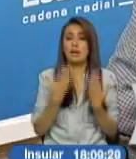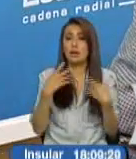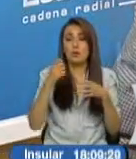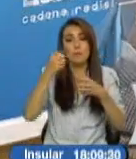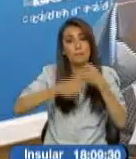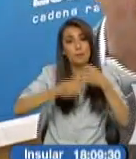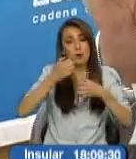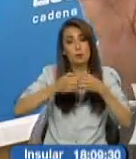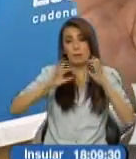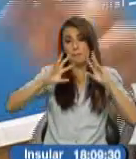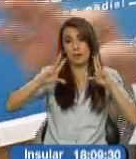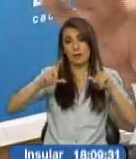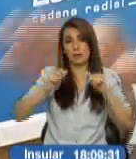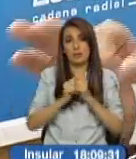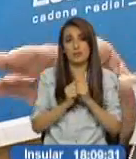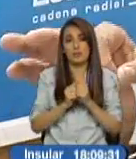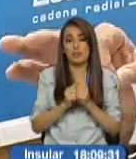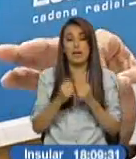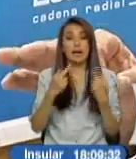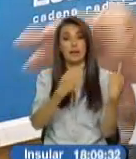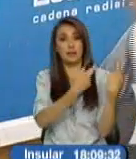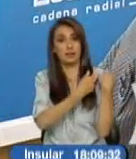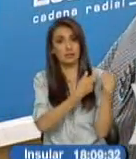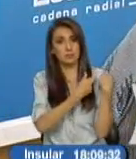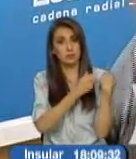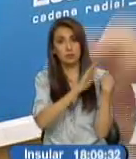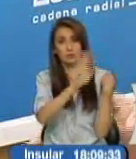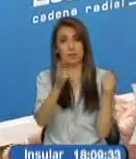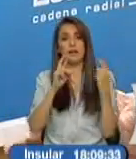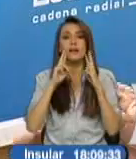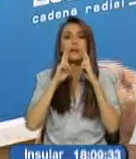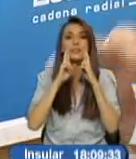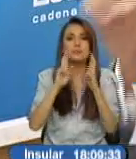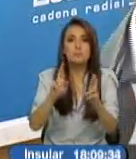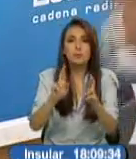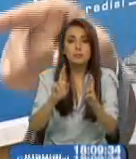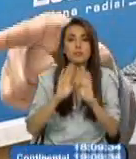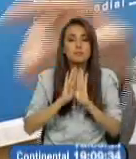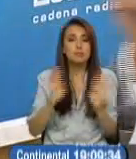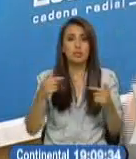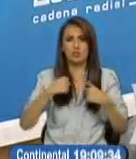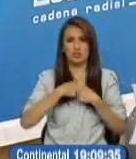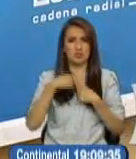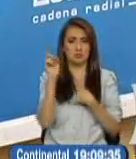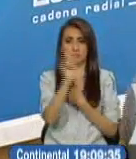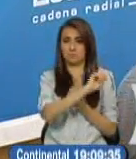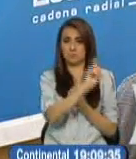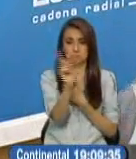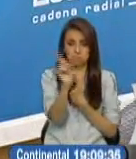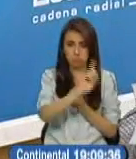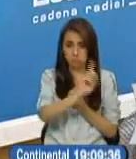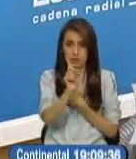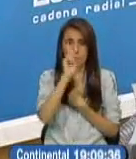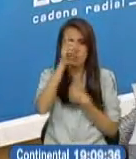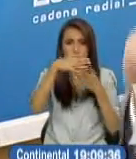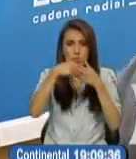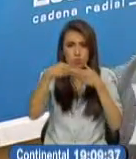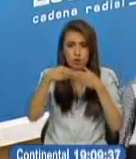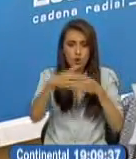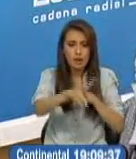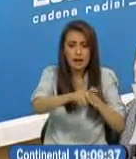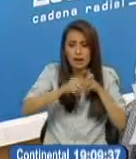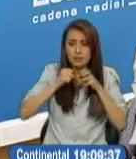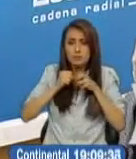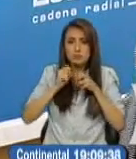de corrupción. El que sea responsable, que responda. Yo no he tomado un dólar, Miguel, por